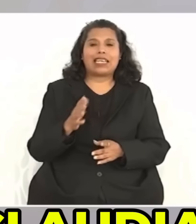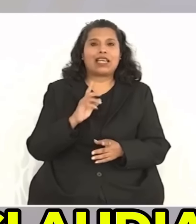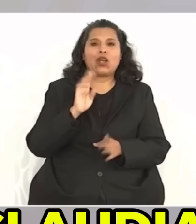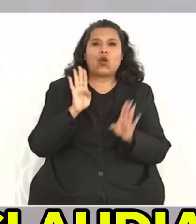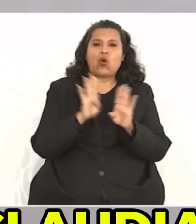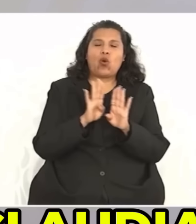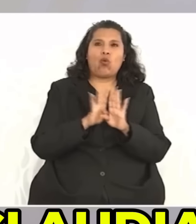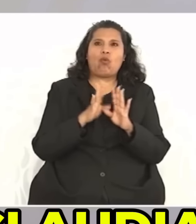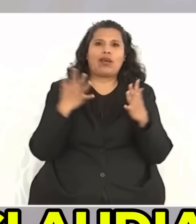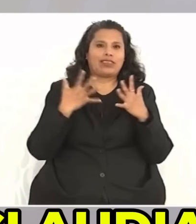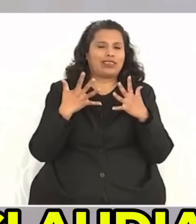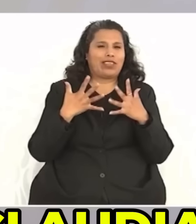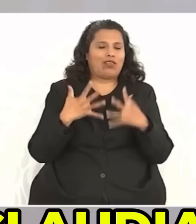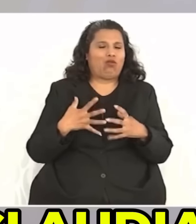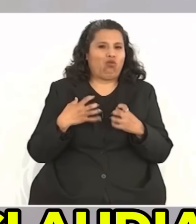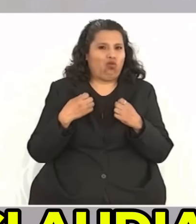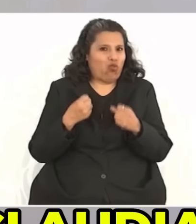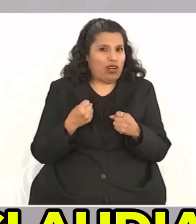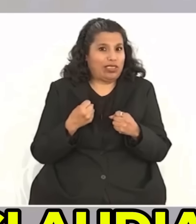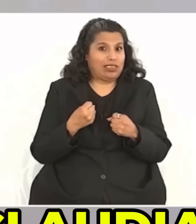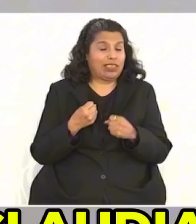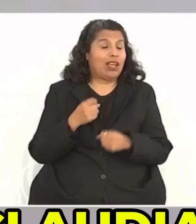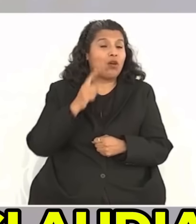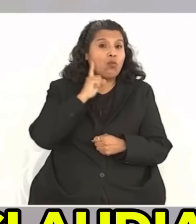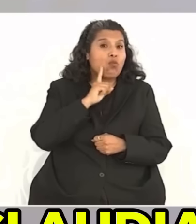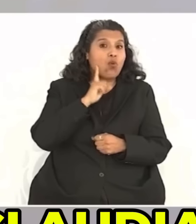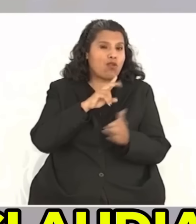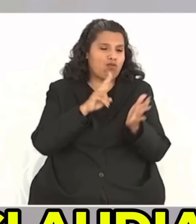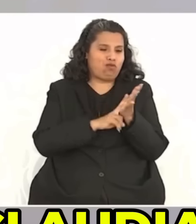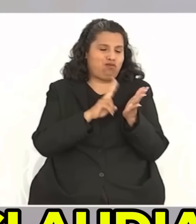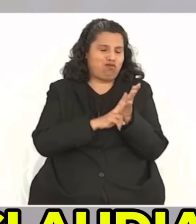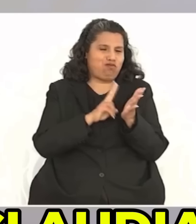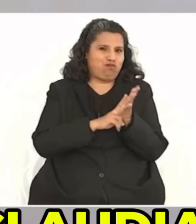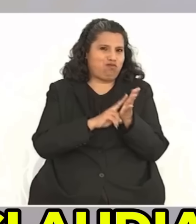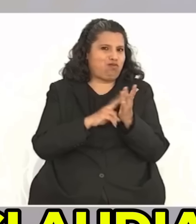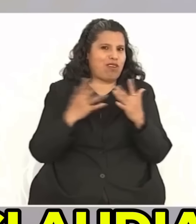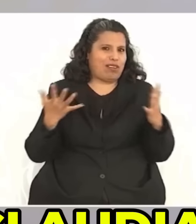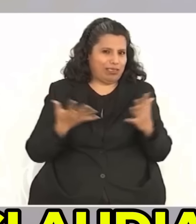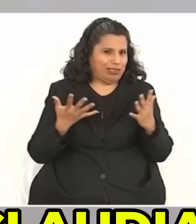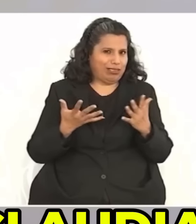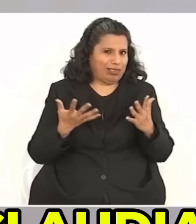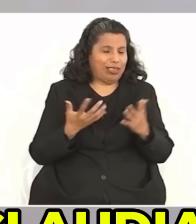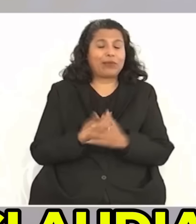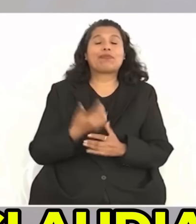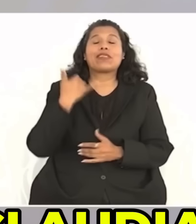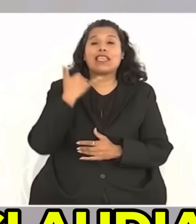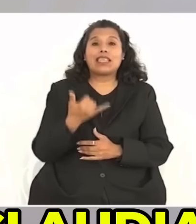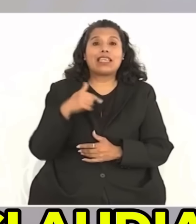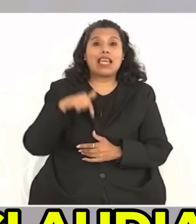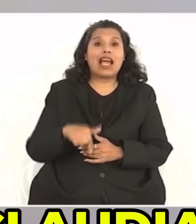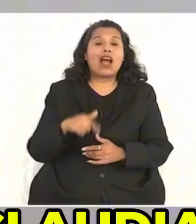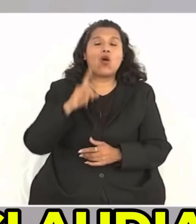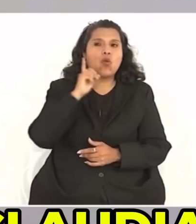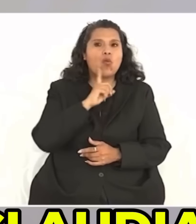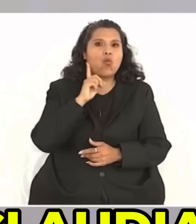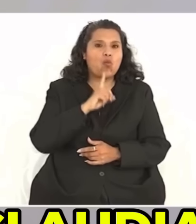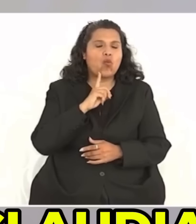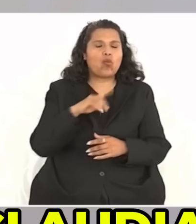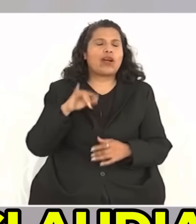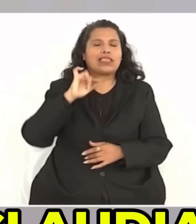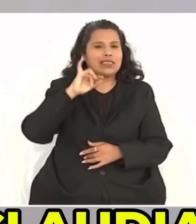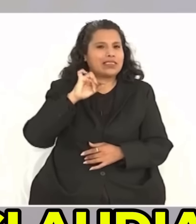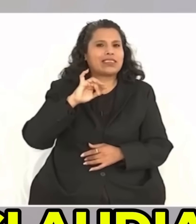tiene el que las mujeres se movilicen en nuestro país. Y hoy estamos más movilizadas que